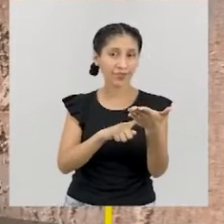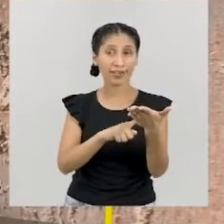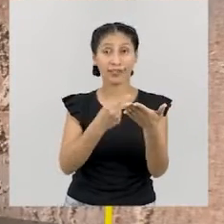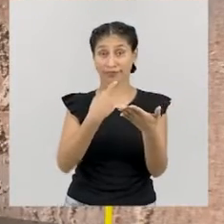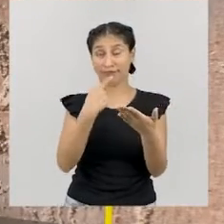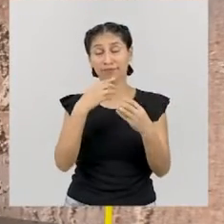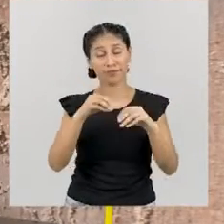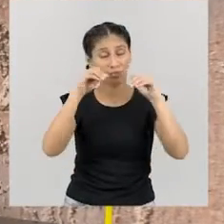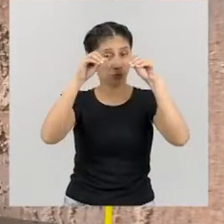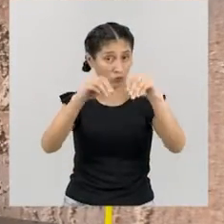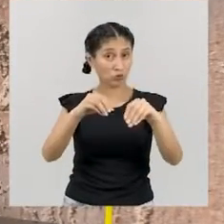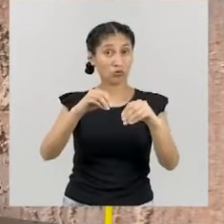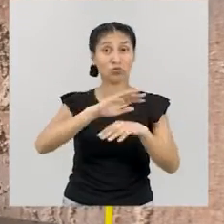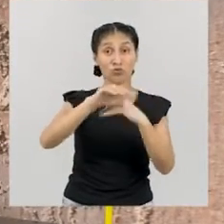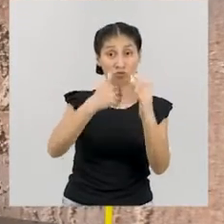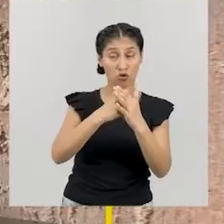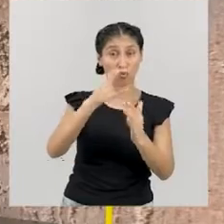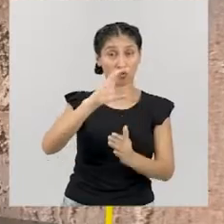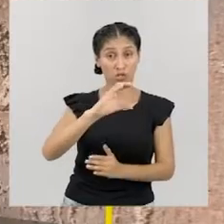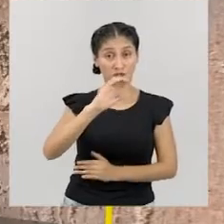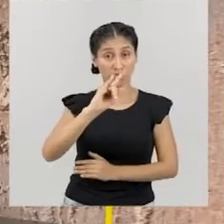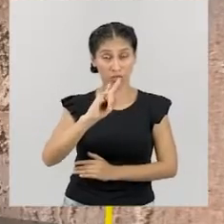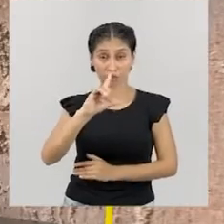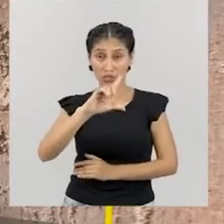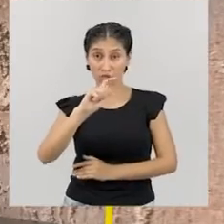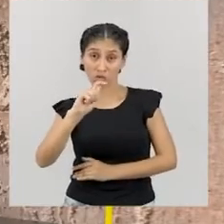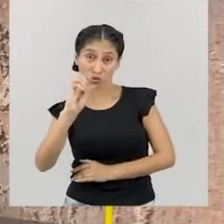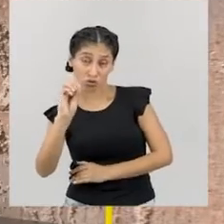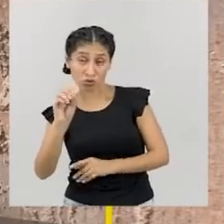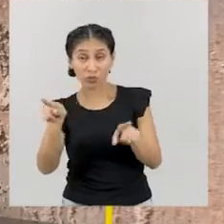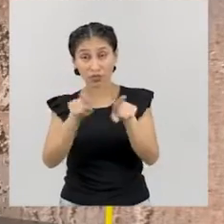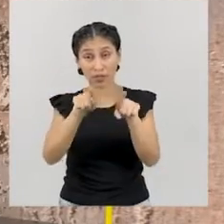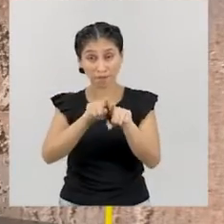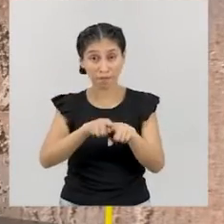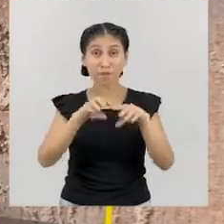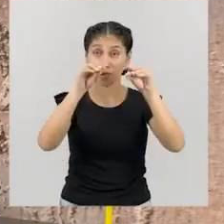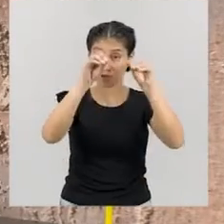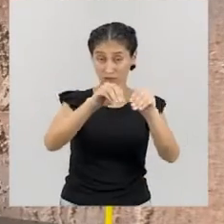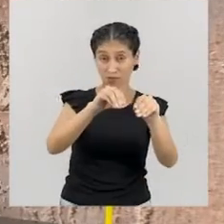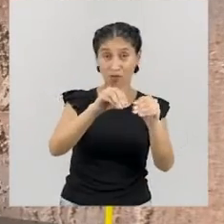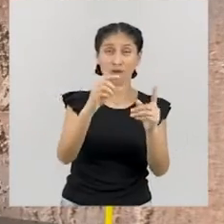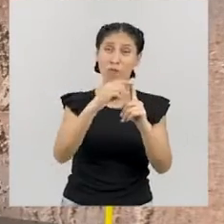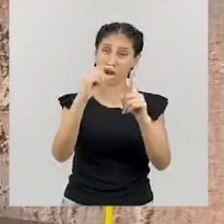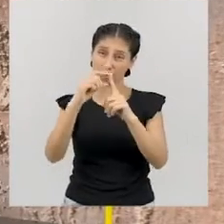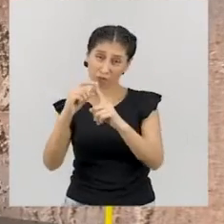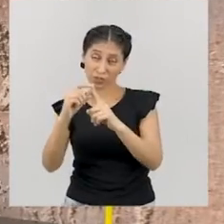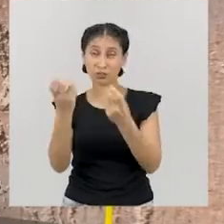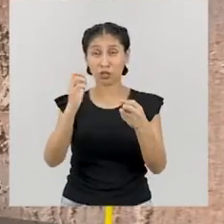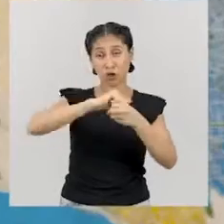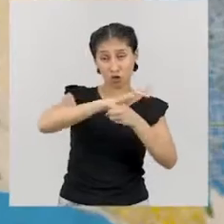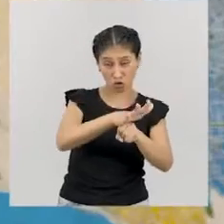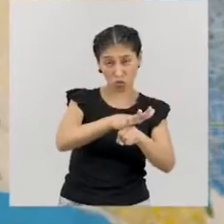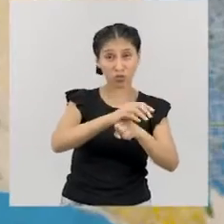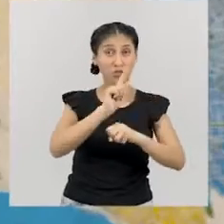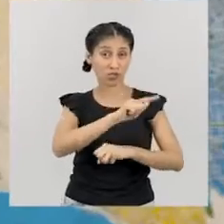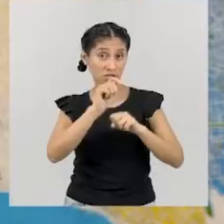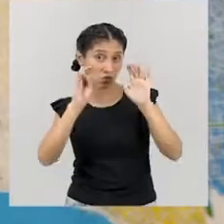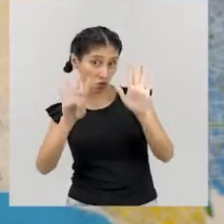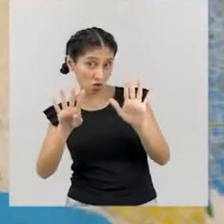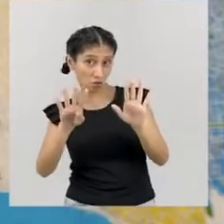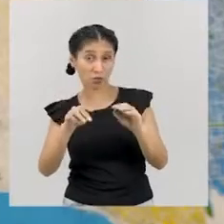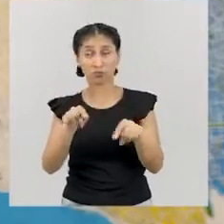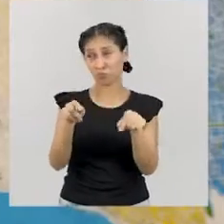texto es culto y tiene algunos términos técnicos, por ejemplo, COVID-19 y dióxido de nitrógeno. Muy bien,